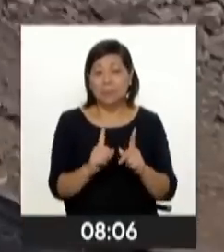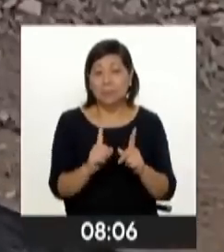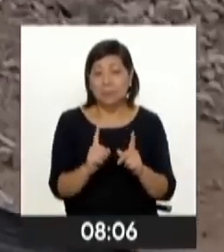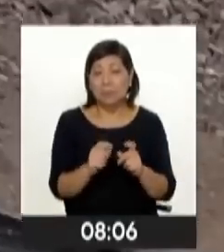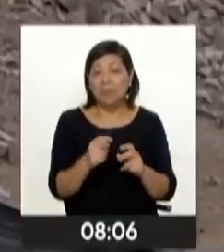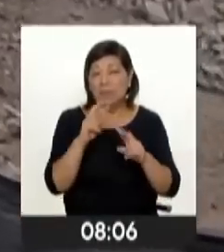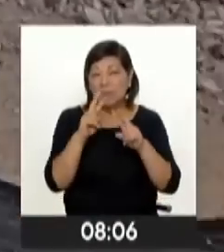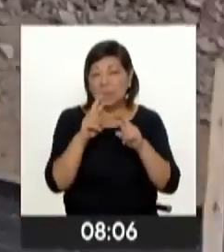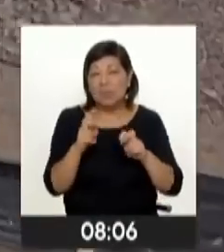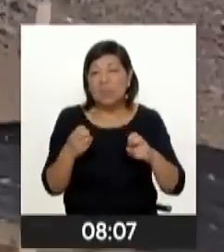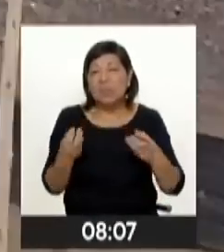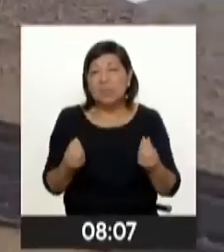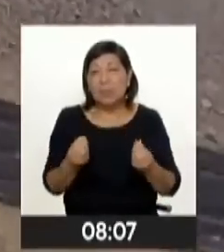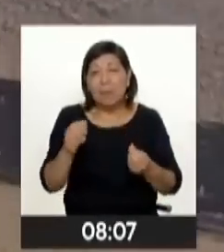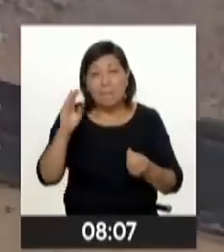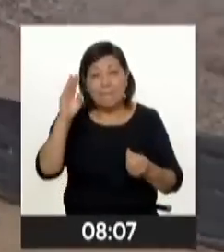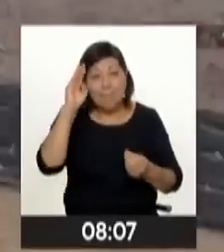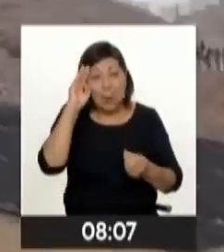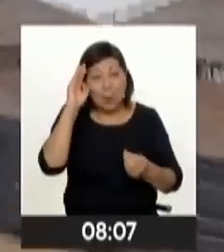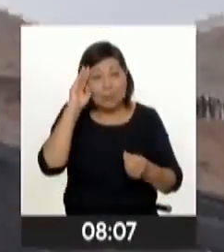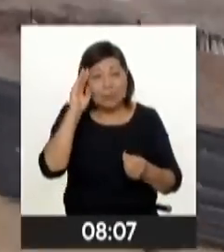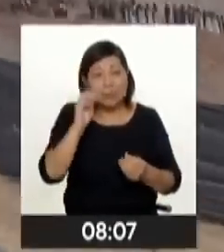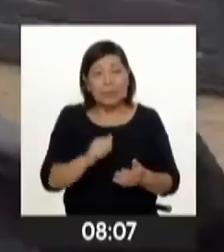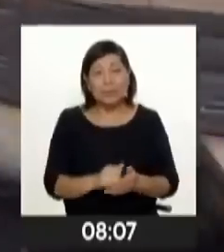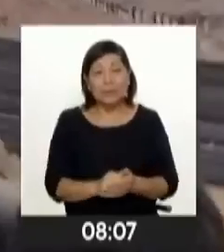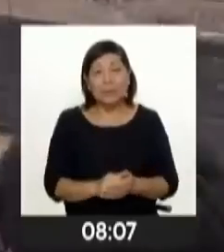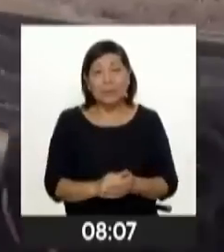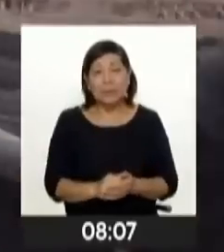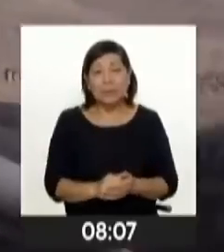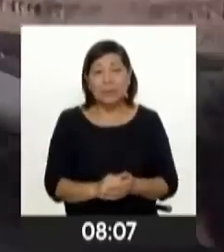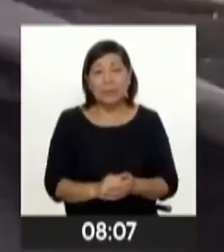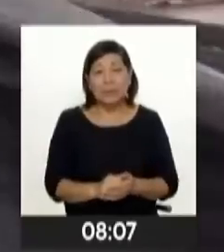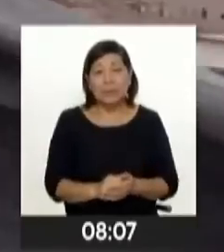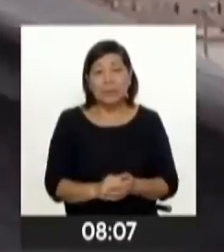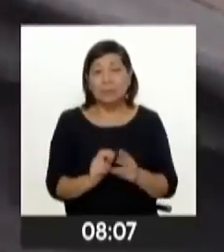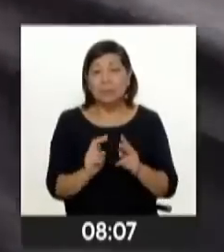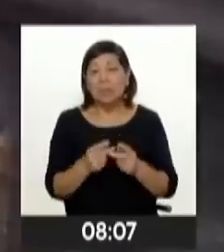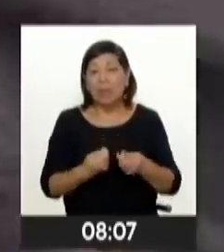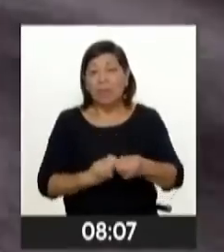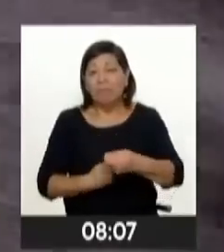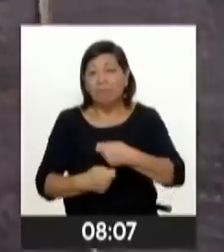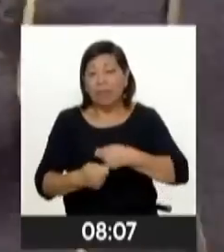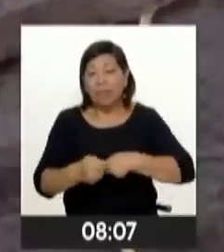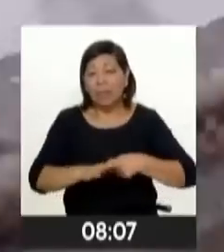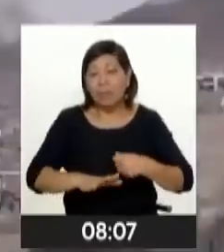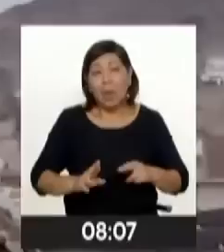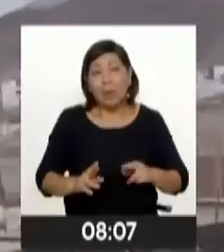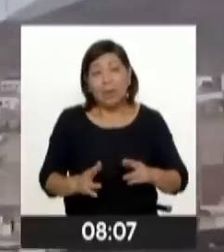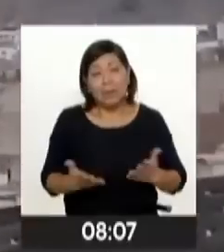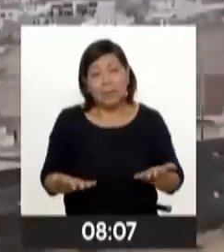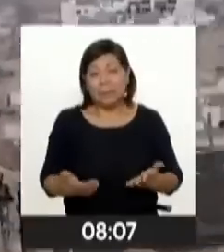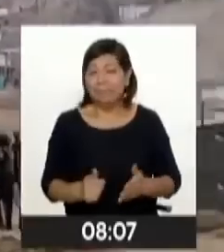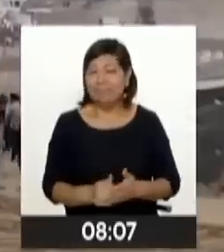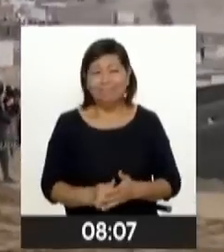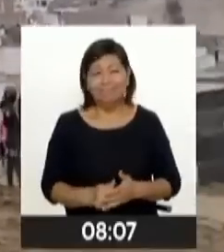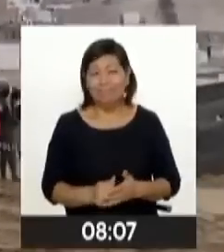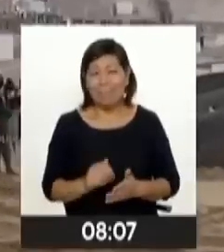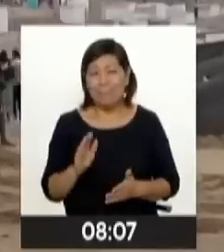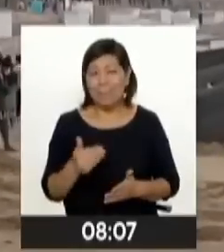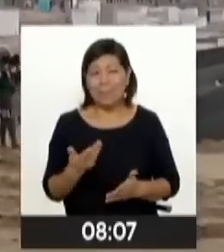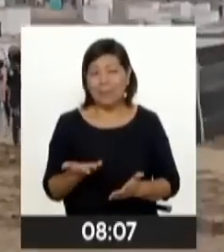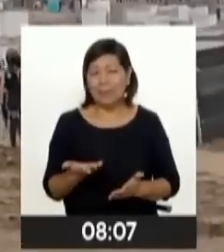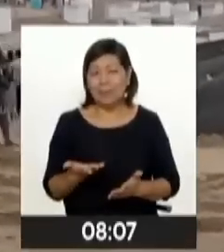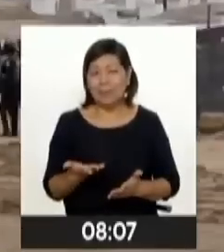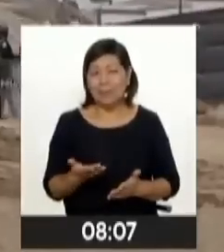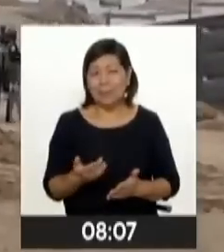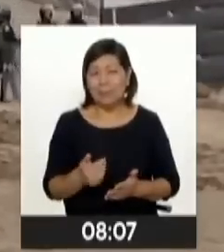que investigarse por parte de la Policía Nacional de tráfico de terrenos. Ojalá que no sea así porque este tipo de actividades ilícitas